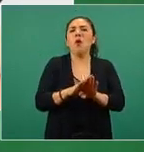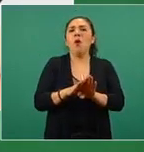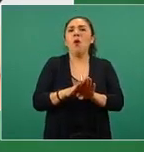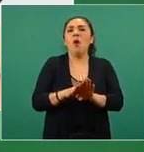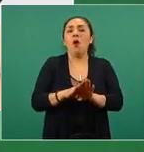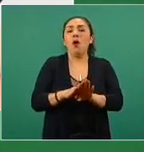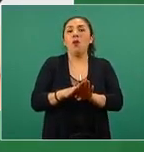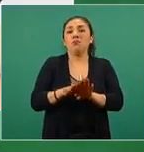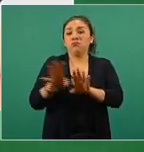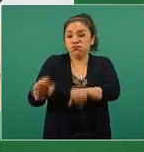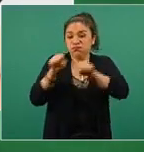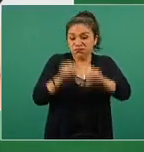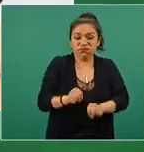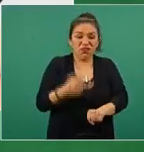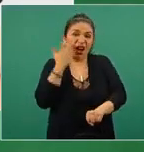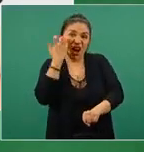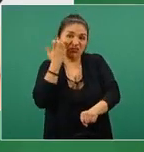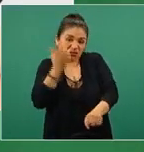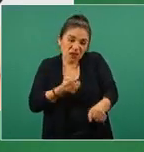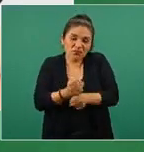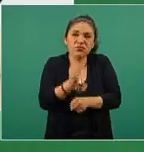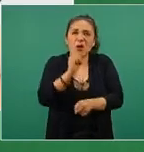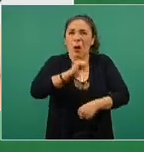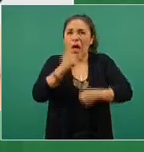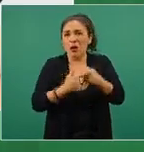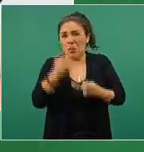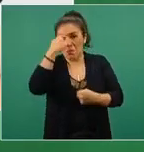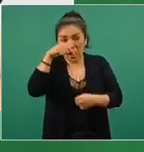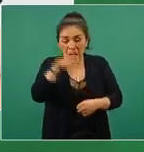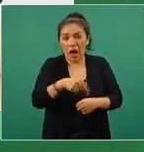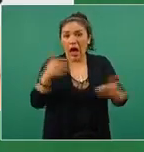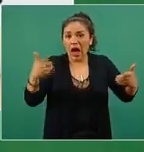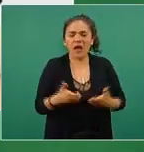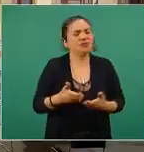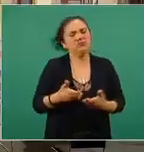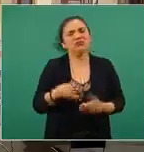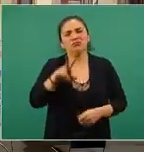jamás se presentaría el abuso de autoridad para el cumplimiento de la misma.